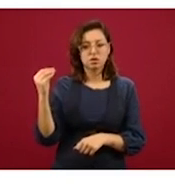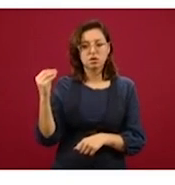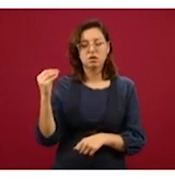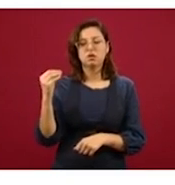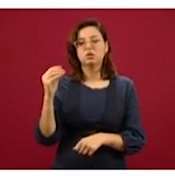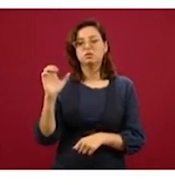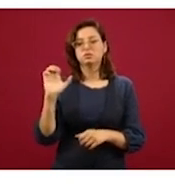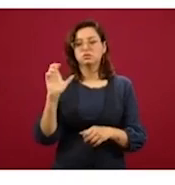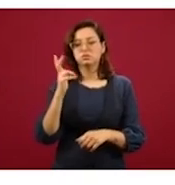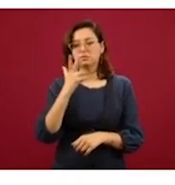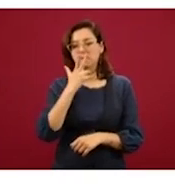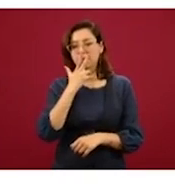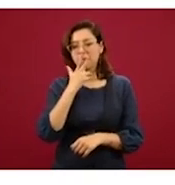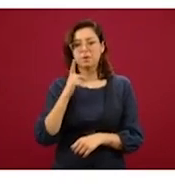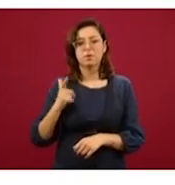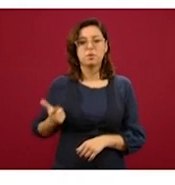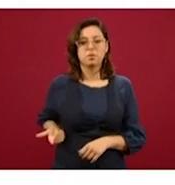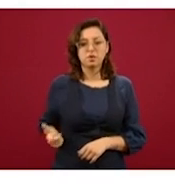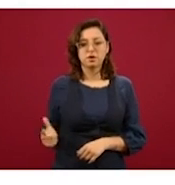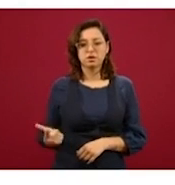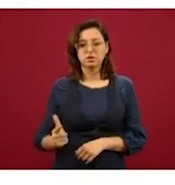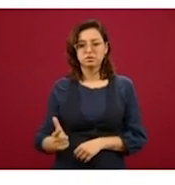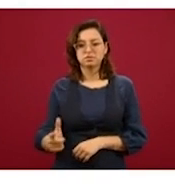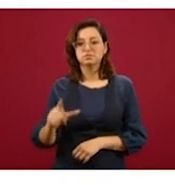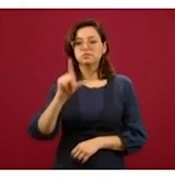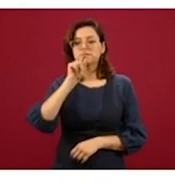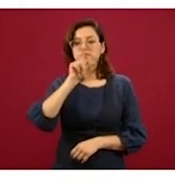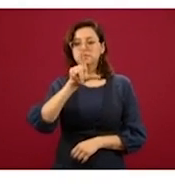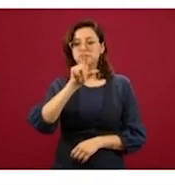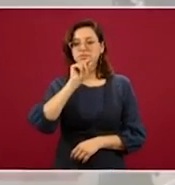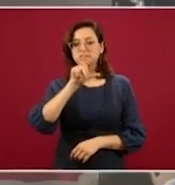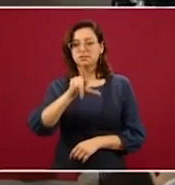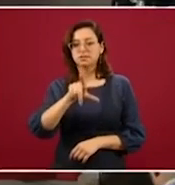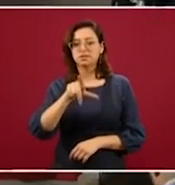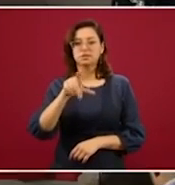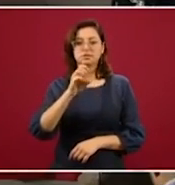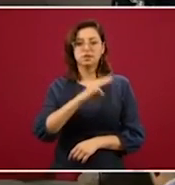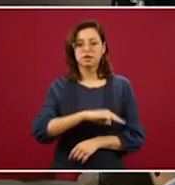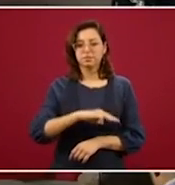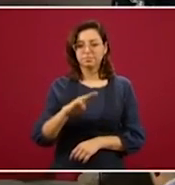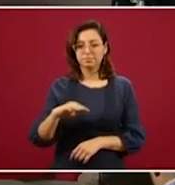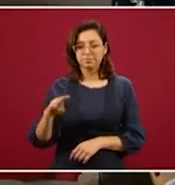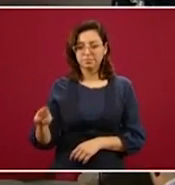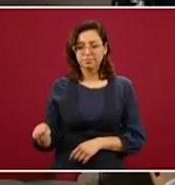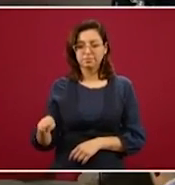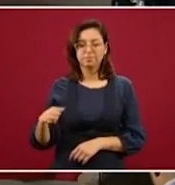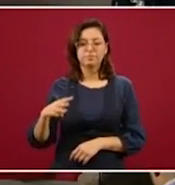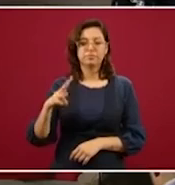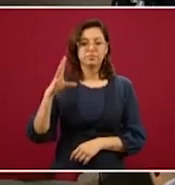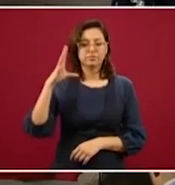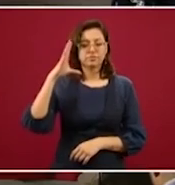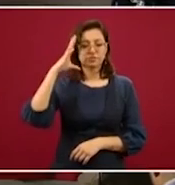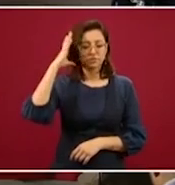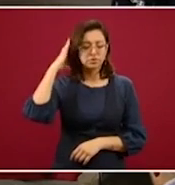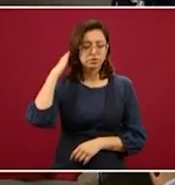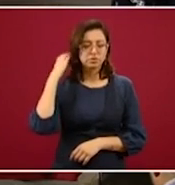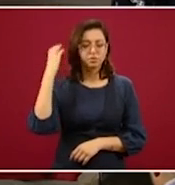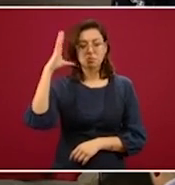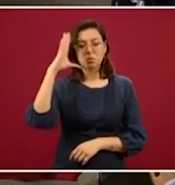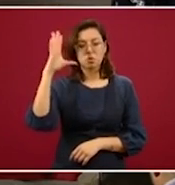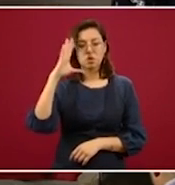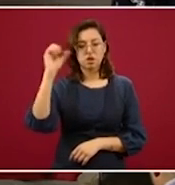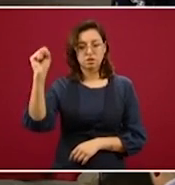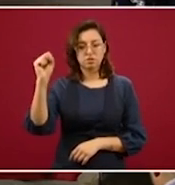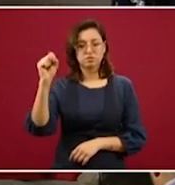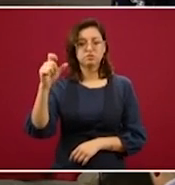Chihuahua, Guanajuato, Jalisco, Michoacán, Morelos,